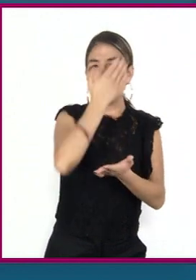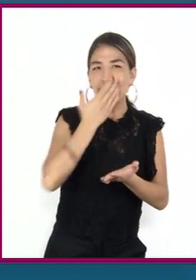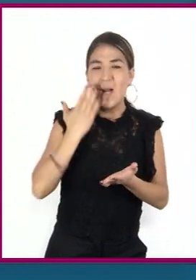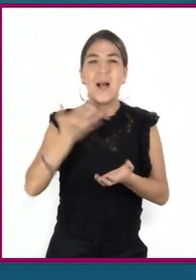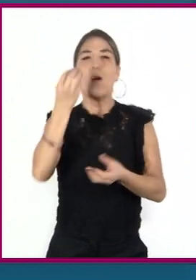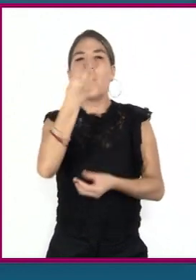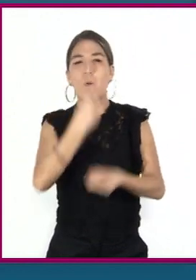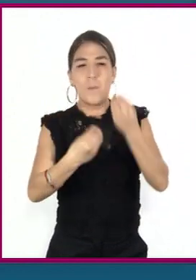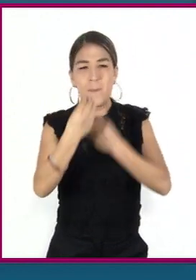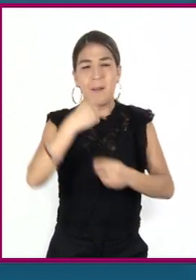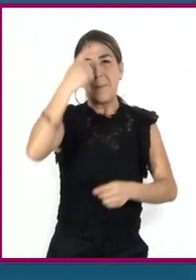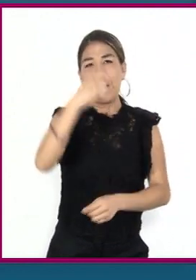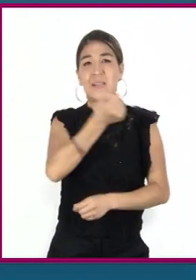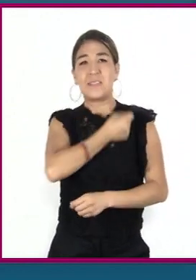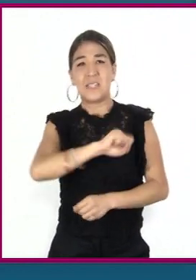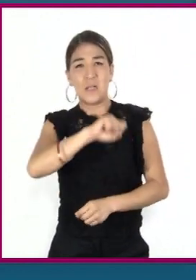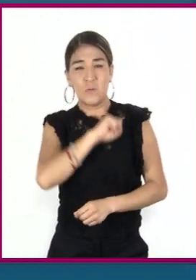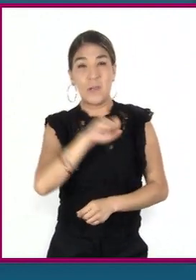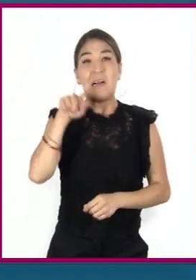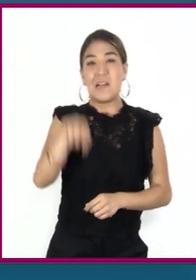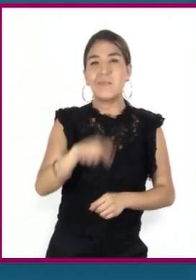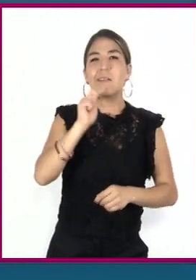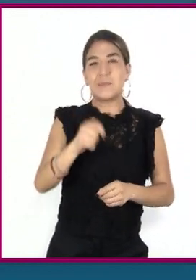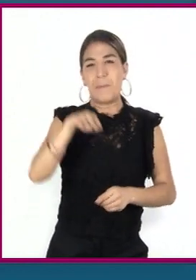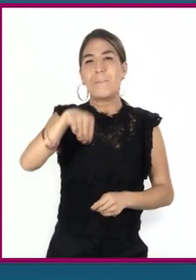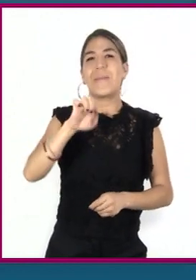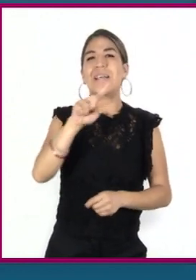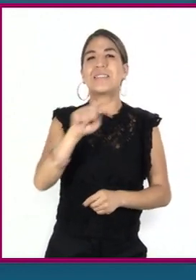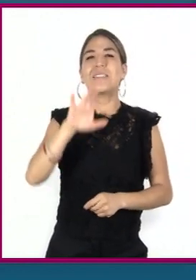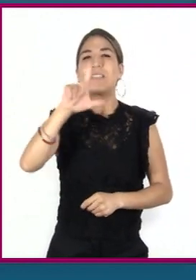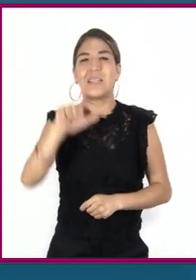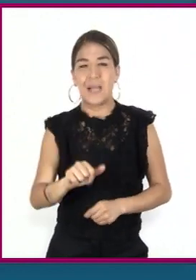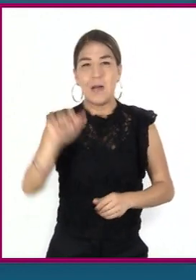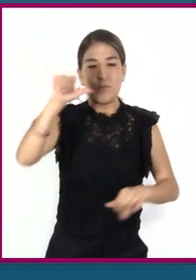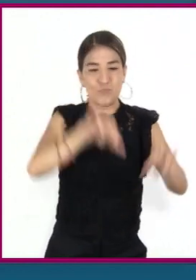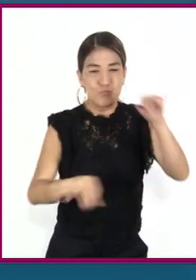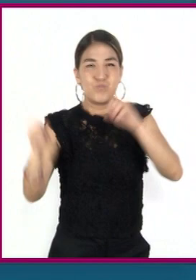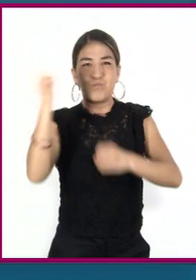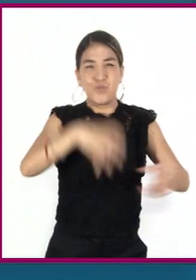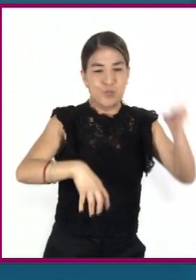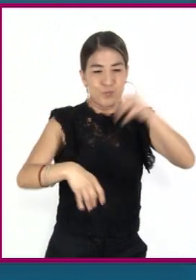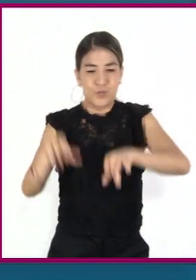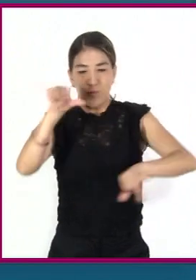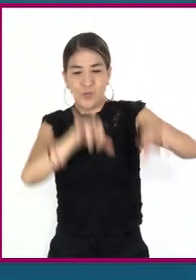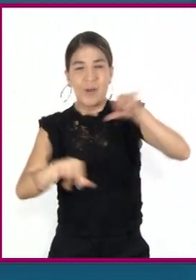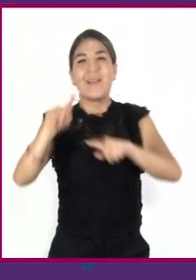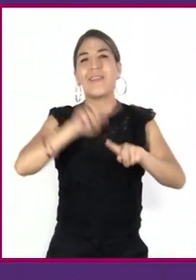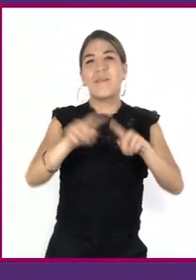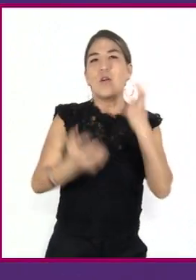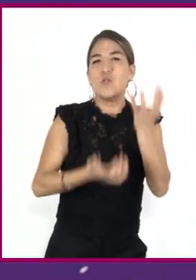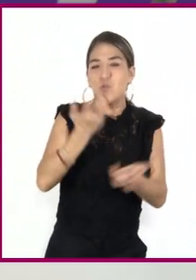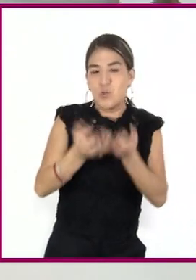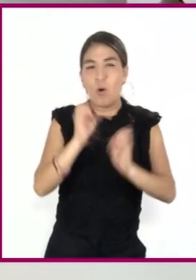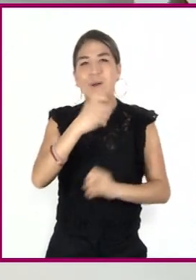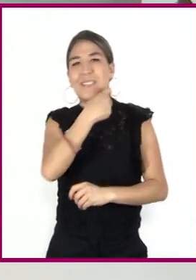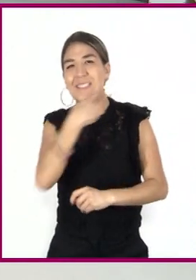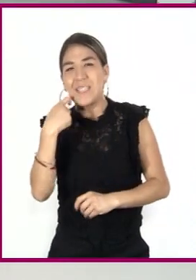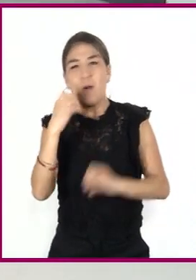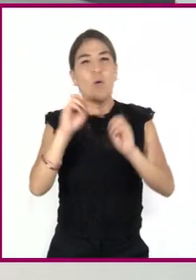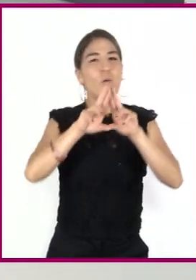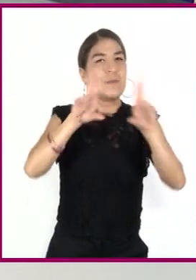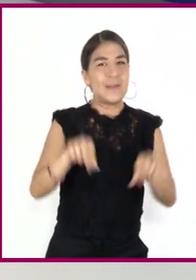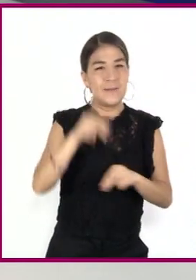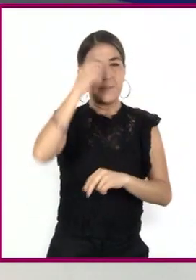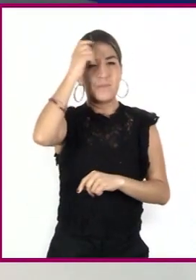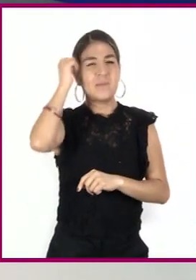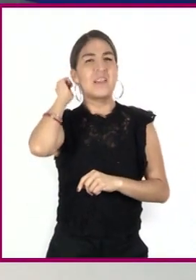alimentación son mezclas cuyas fases pueden presentarse en diferentes estados de agregación y en diferentes concentraciones. La concentración de